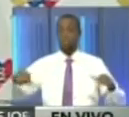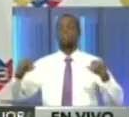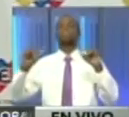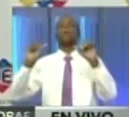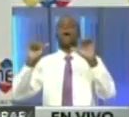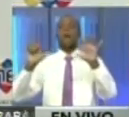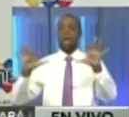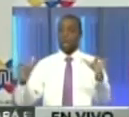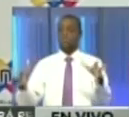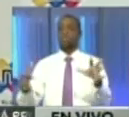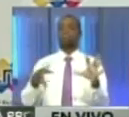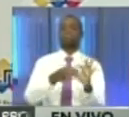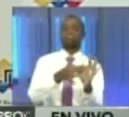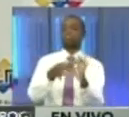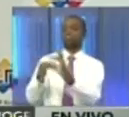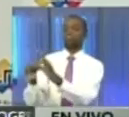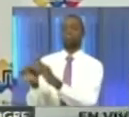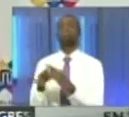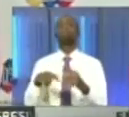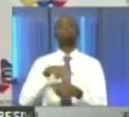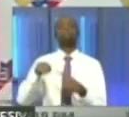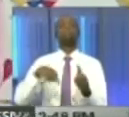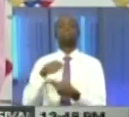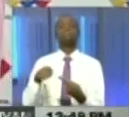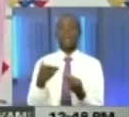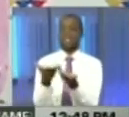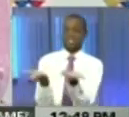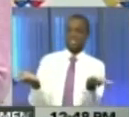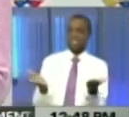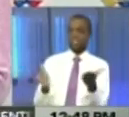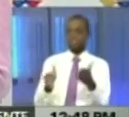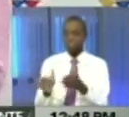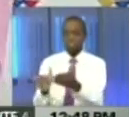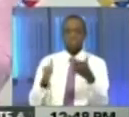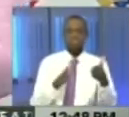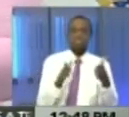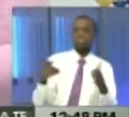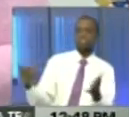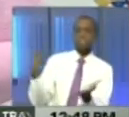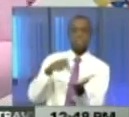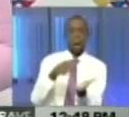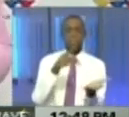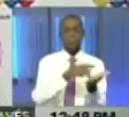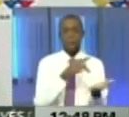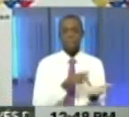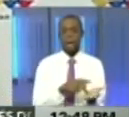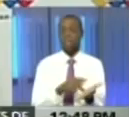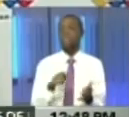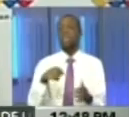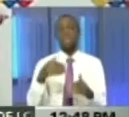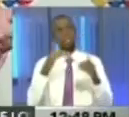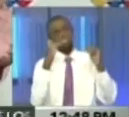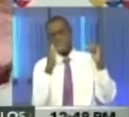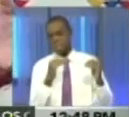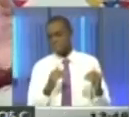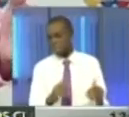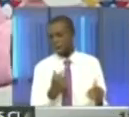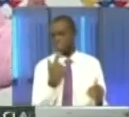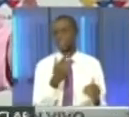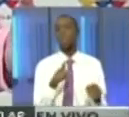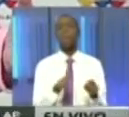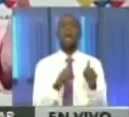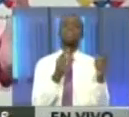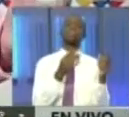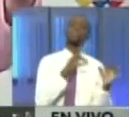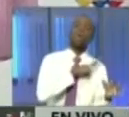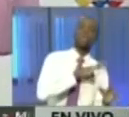luego continúa cuáles son esos medios de participación en lo social y en lo económico. Entonces tenemos